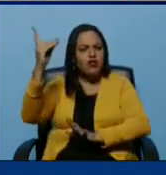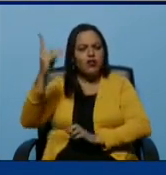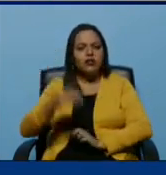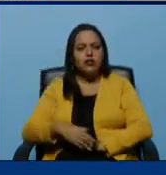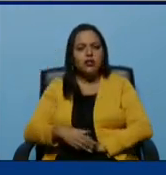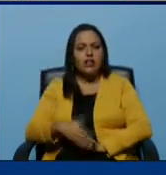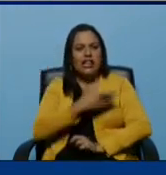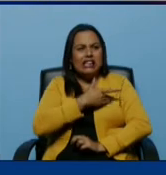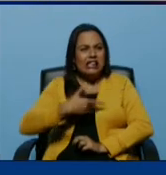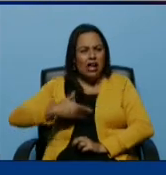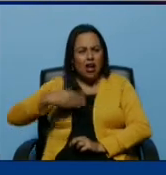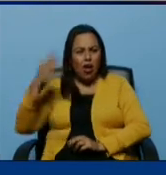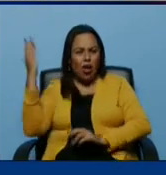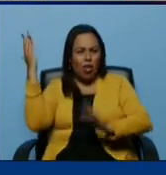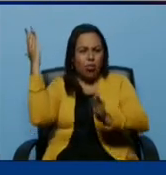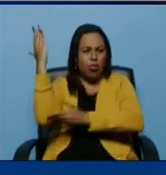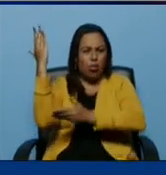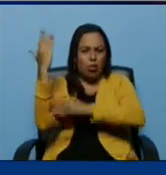Trataron de tumbar estatua